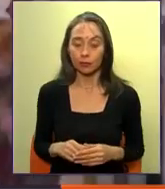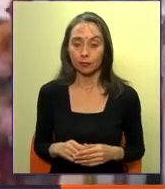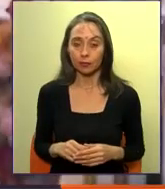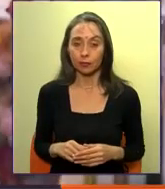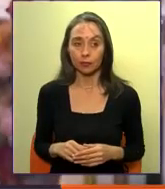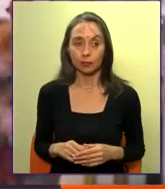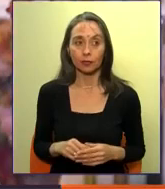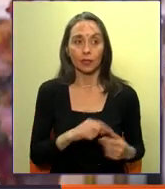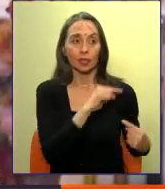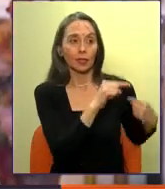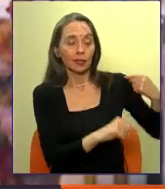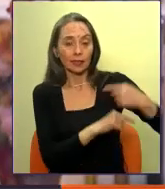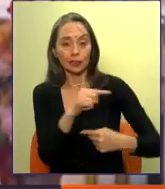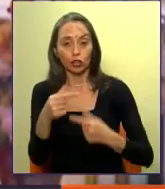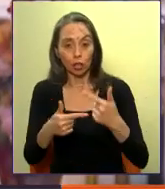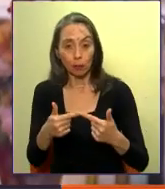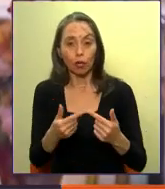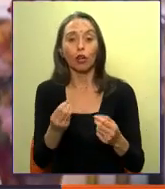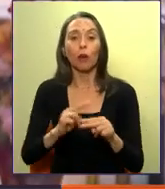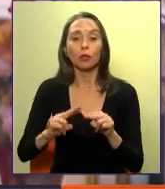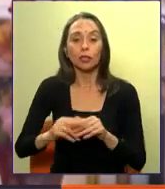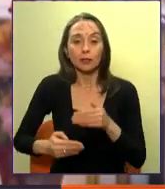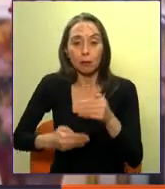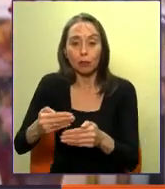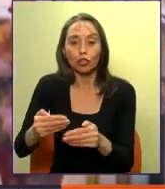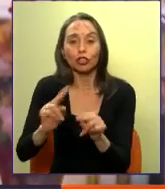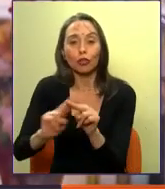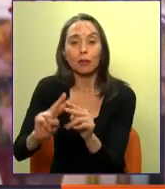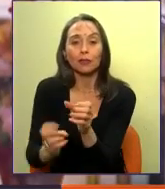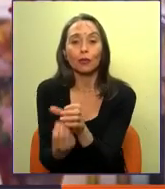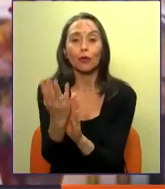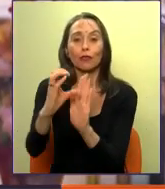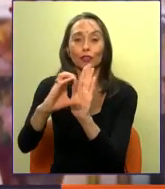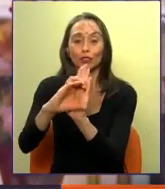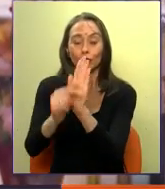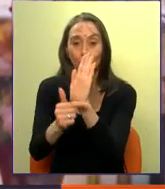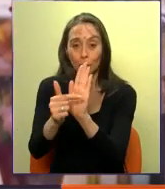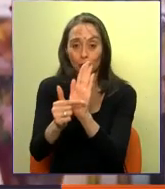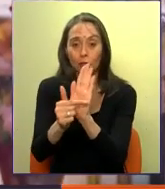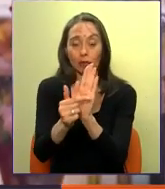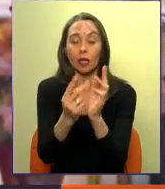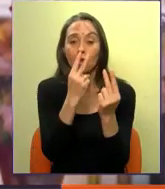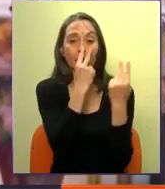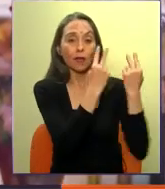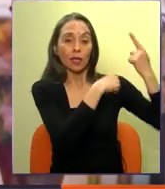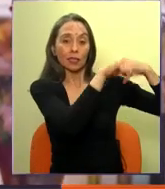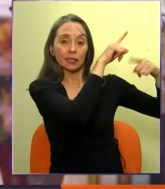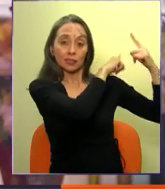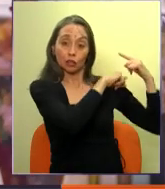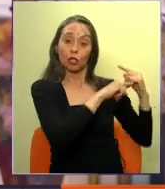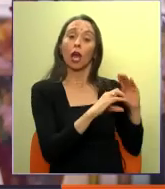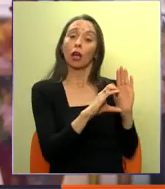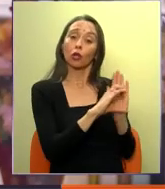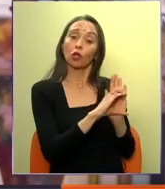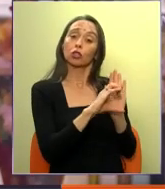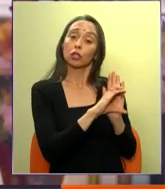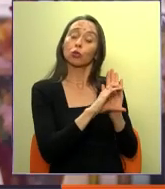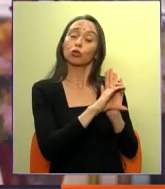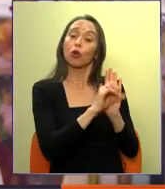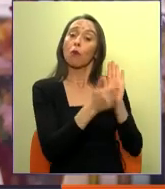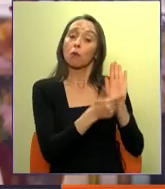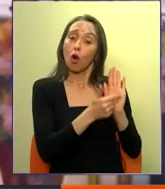La historia política de los procesos constituyentes. Lo que tenemos en realidad son constituciones que siempre han